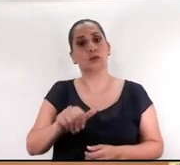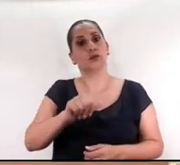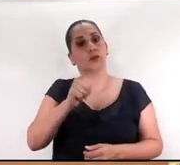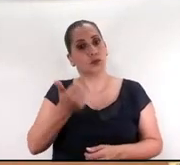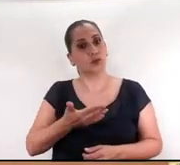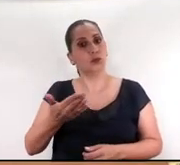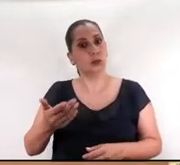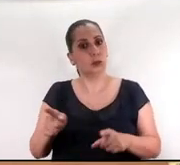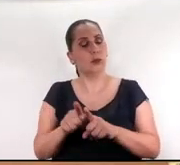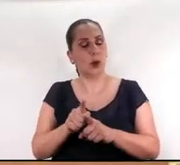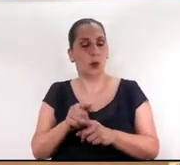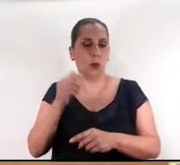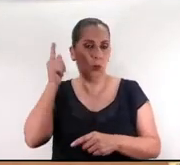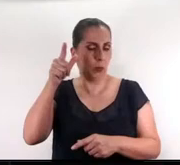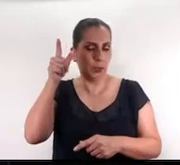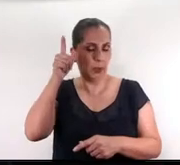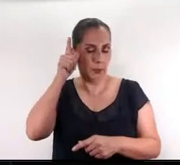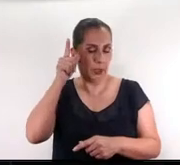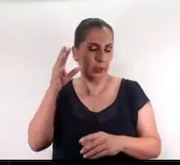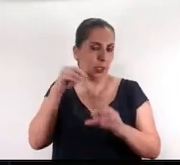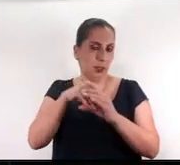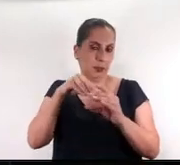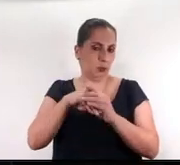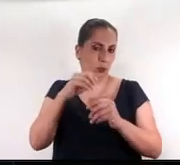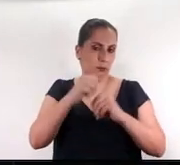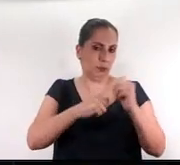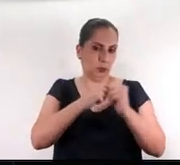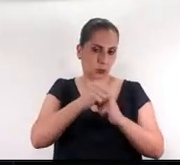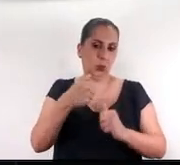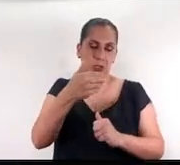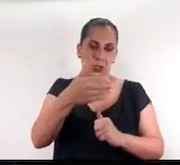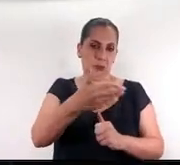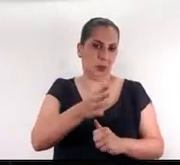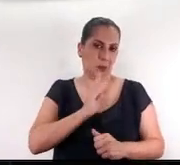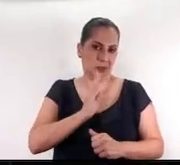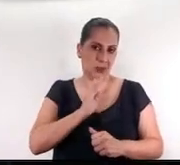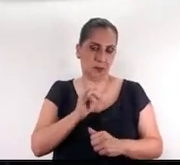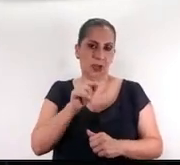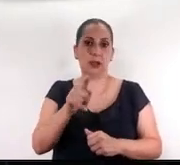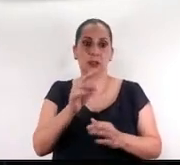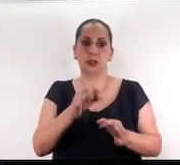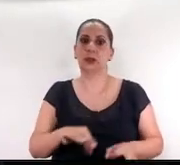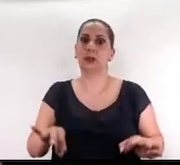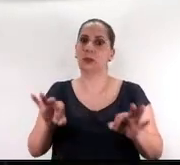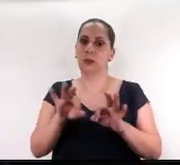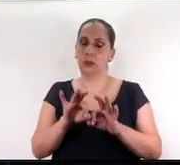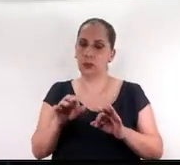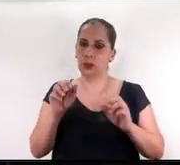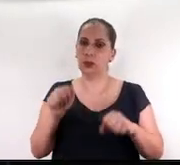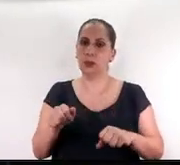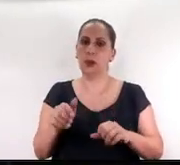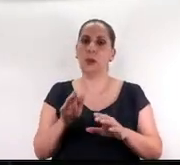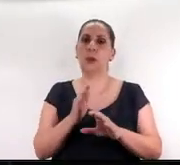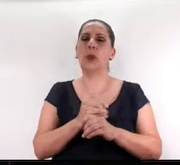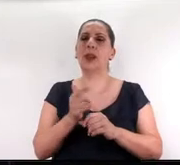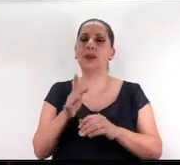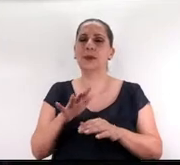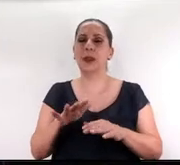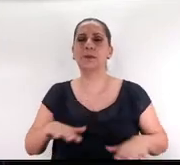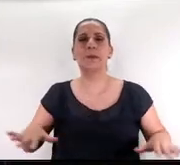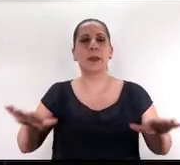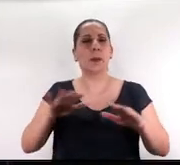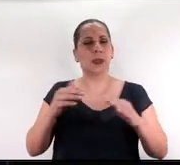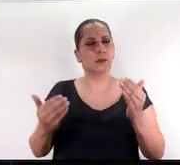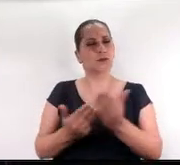la inversión en infraestructura, de la que vamos a hablar después. Así es. Más tarde, que también es esencial para crear, ese ambiente